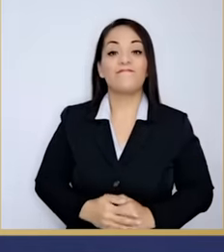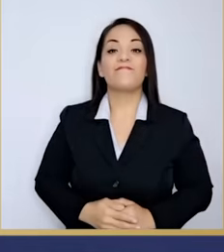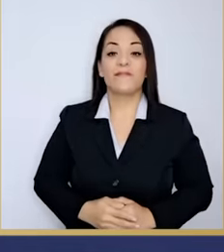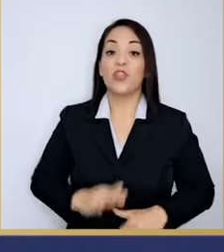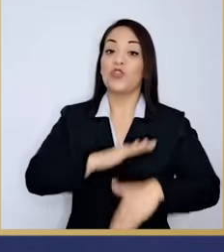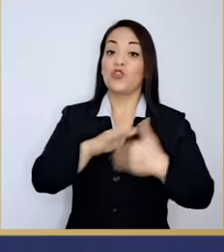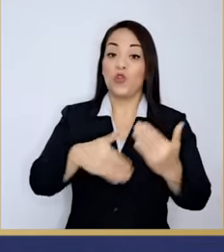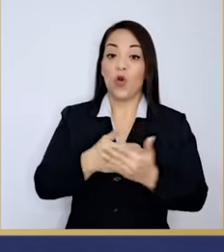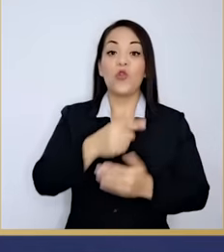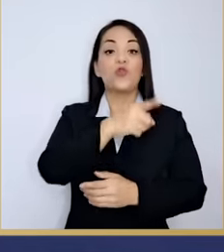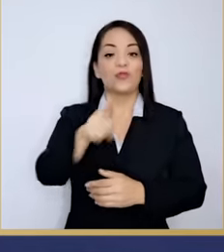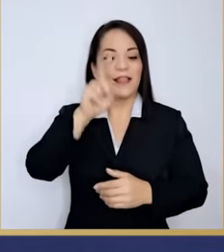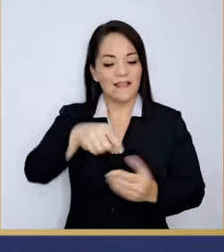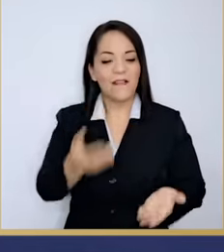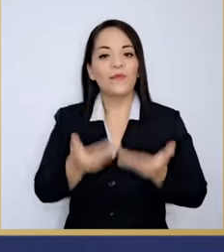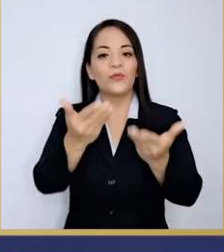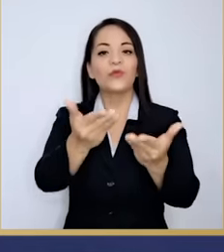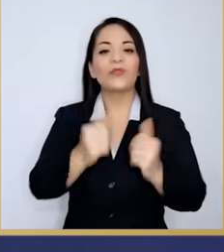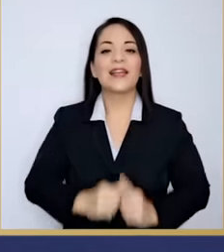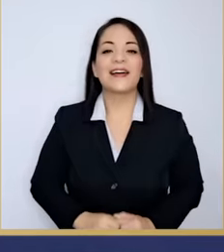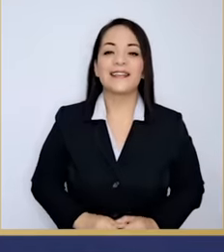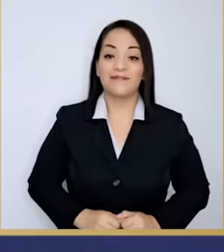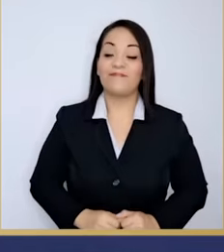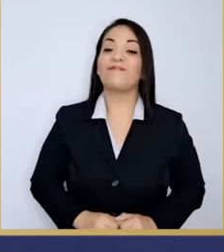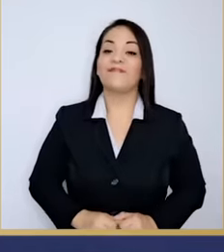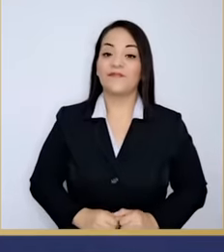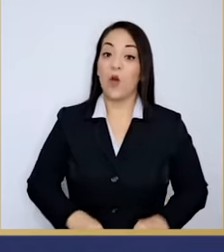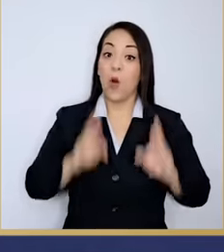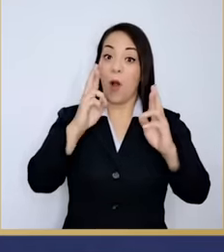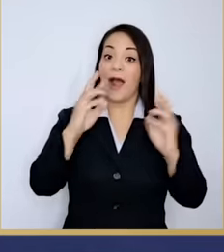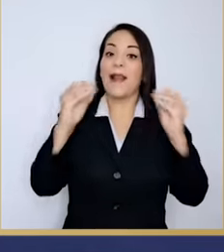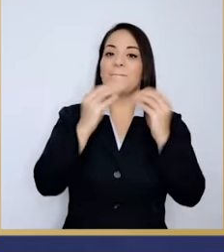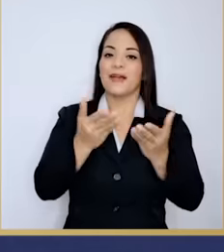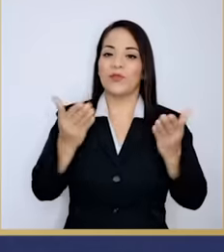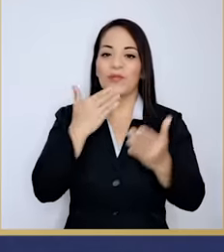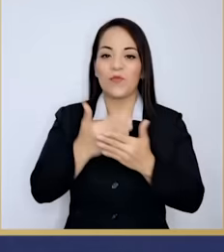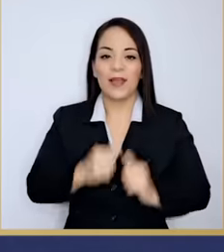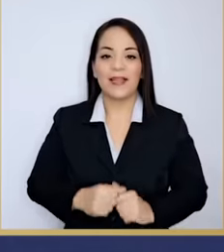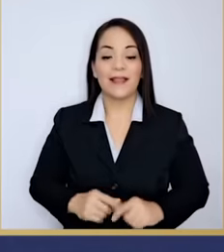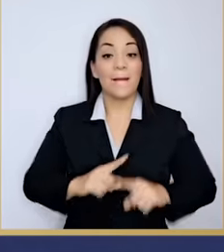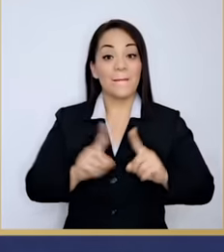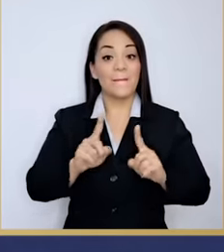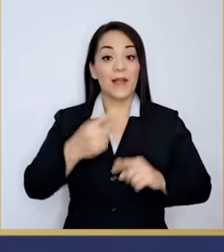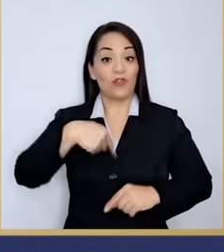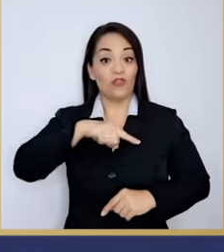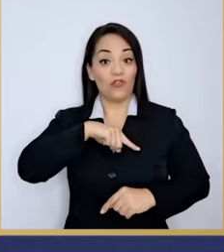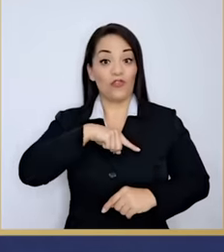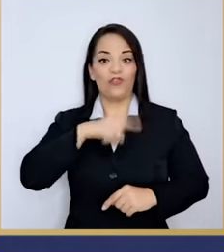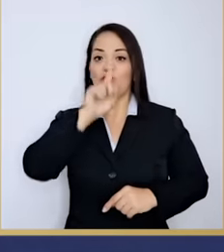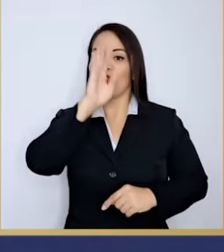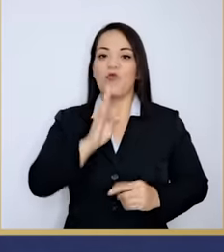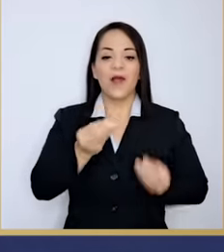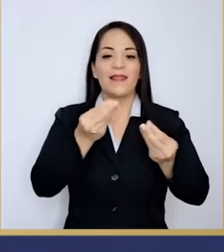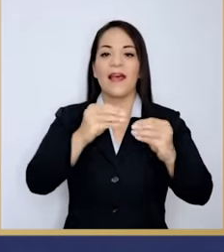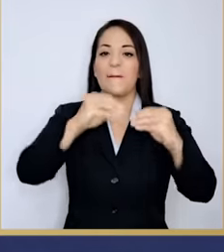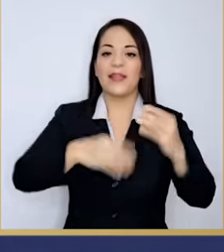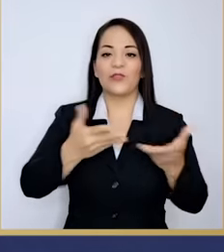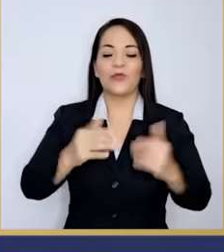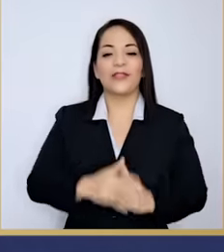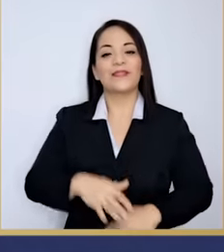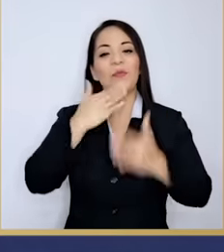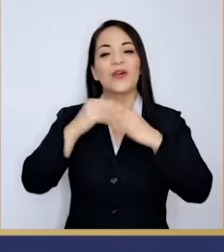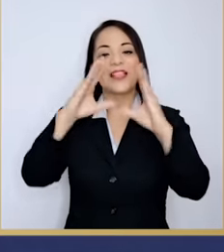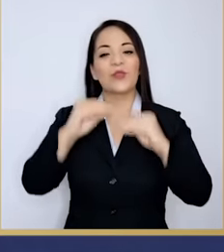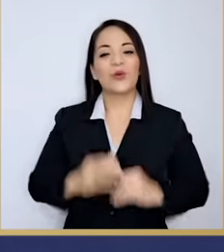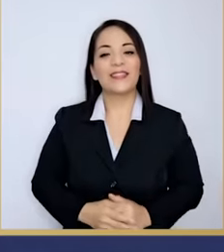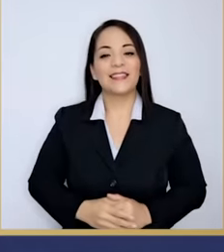lo que usted merece. Mucho más si es posible, pero nunca menos. Muy buenas